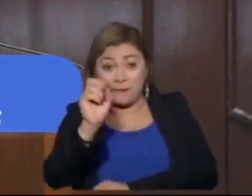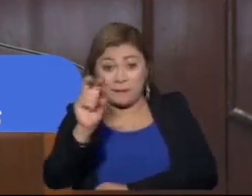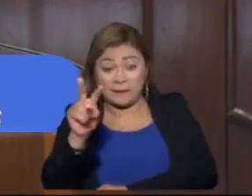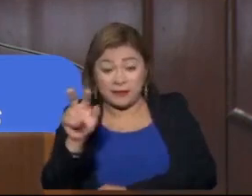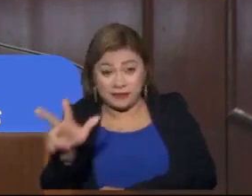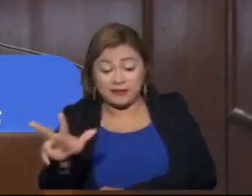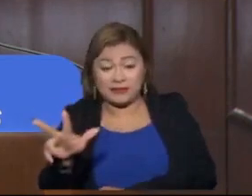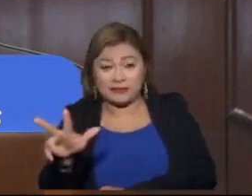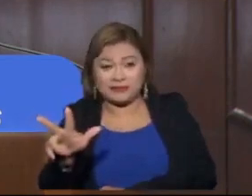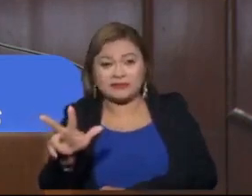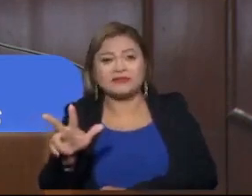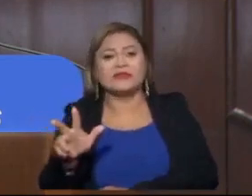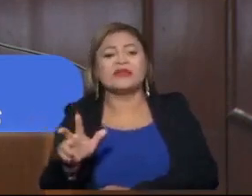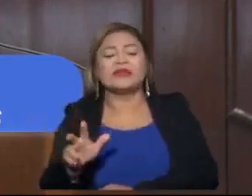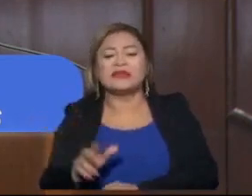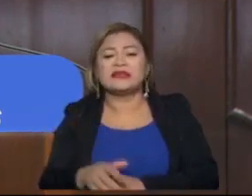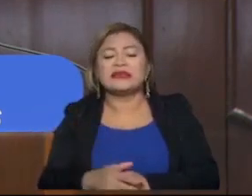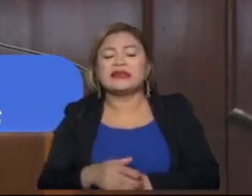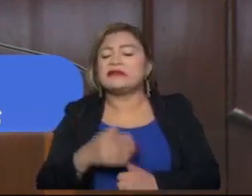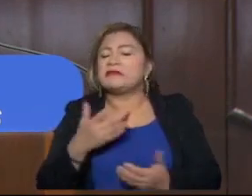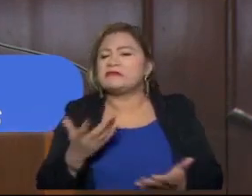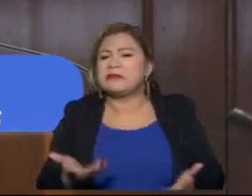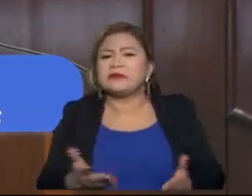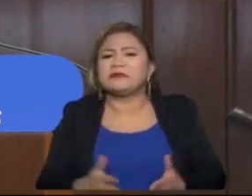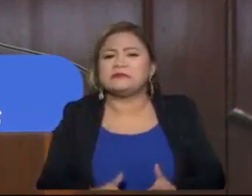las operaciones de extracción,